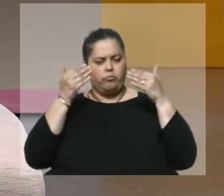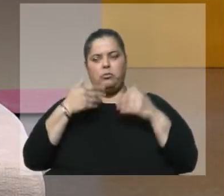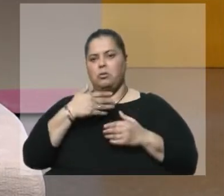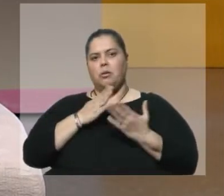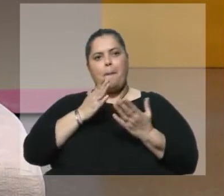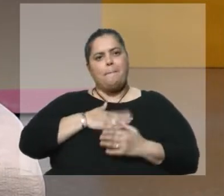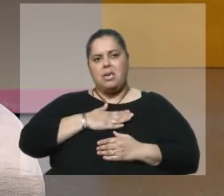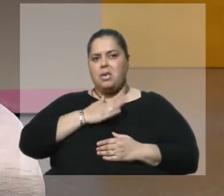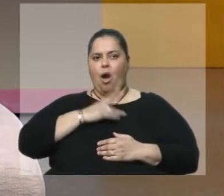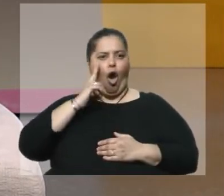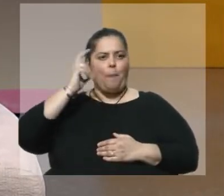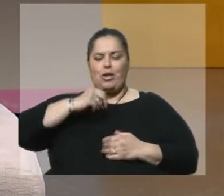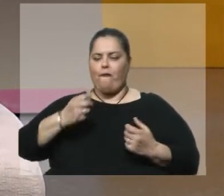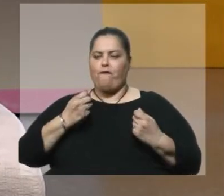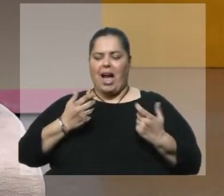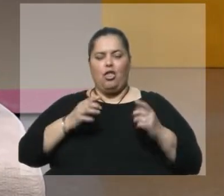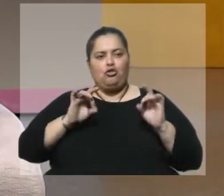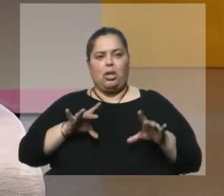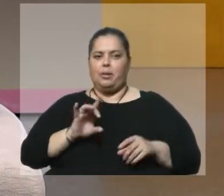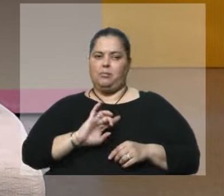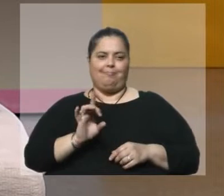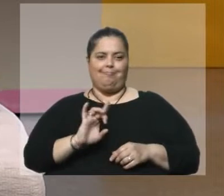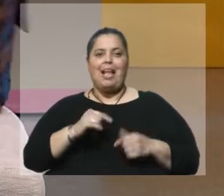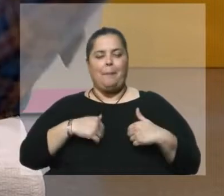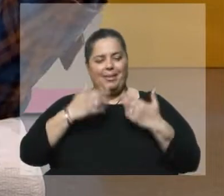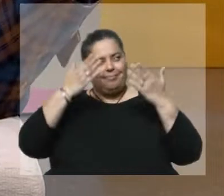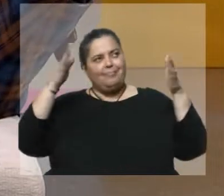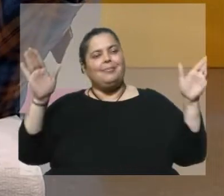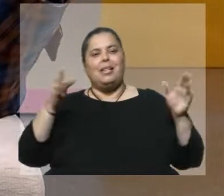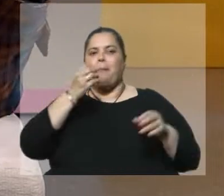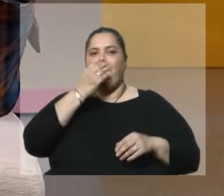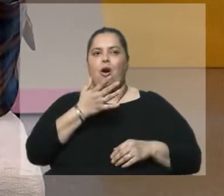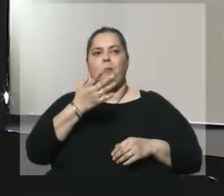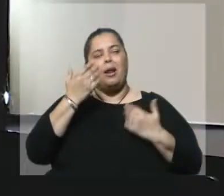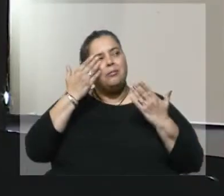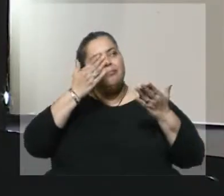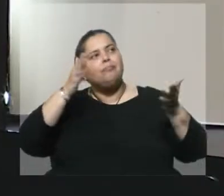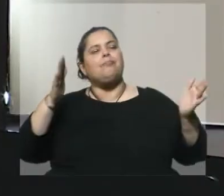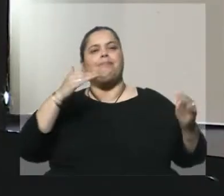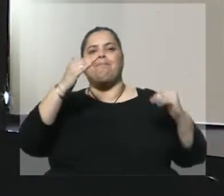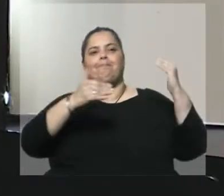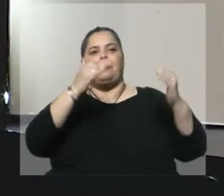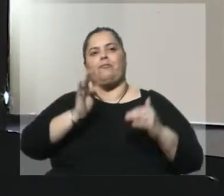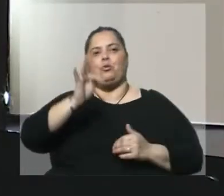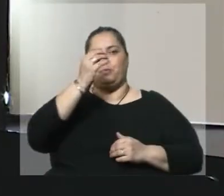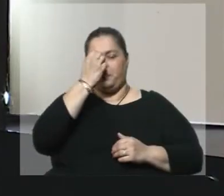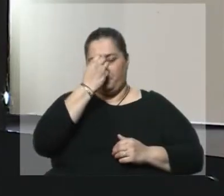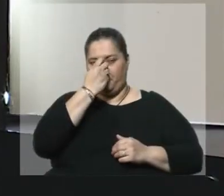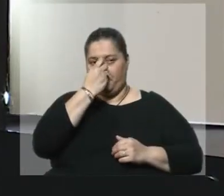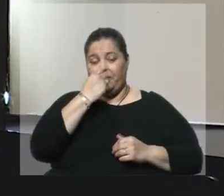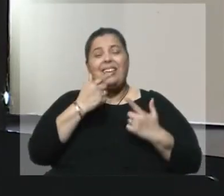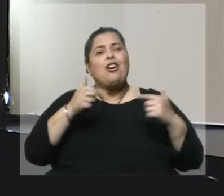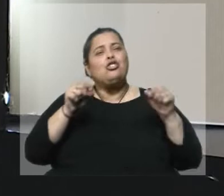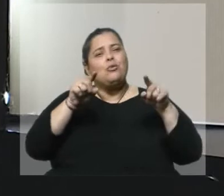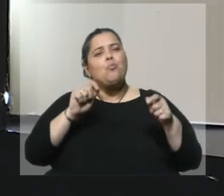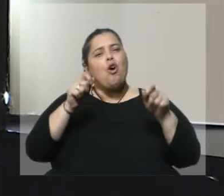que solo mi pensamiento es el válido. Eso me ha servido muchísimo para poder proyectarme. Claro. ¿Qué cosas has tenido que modificar